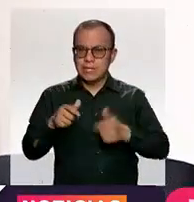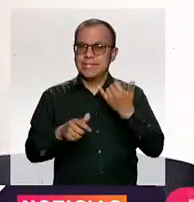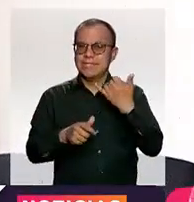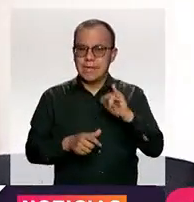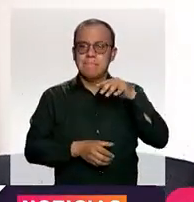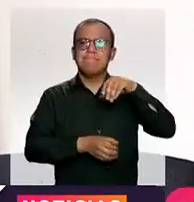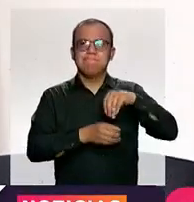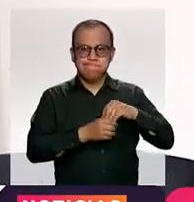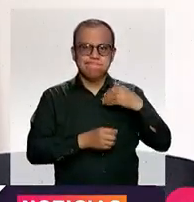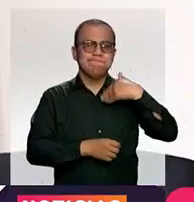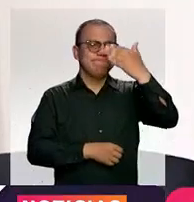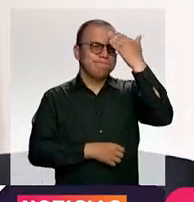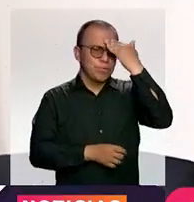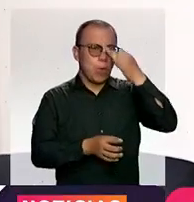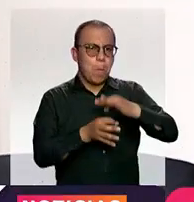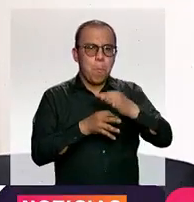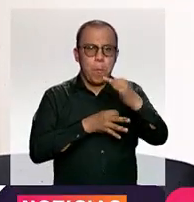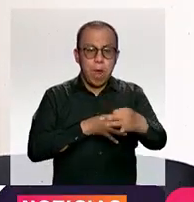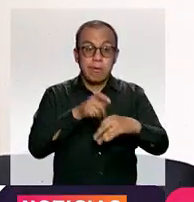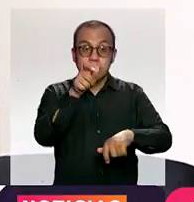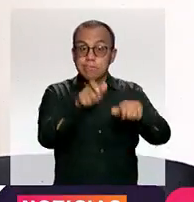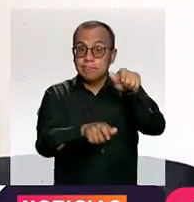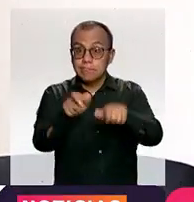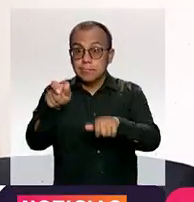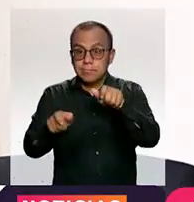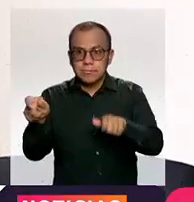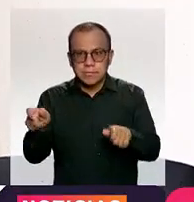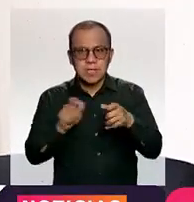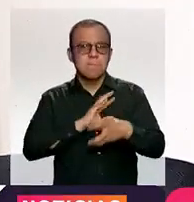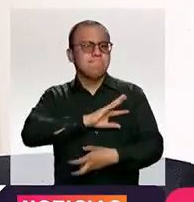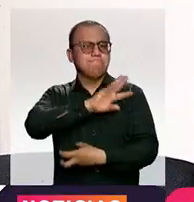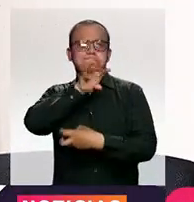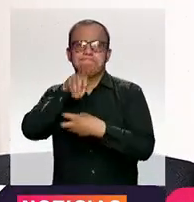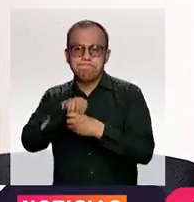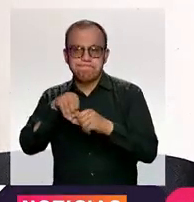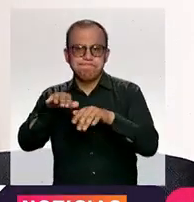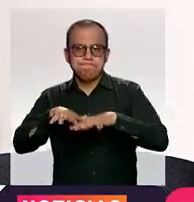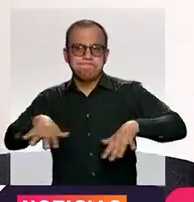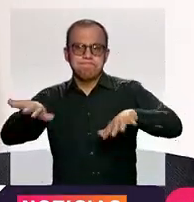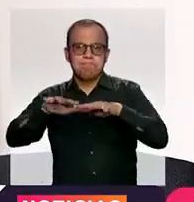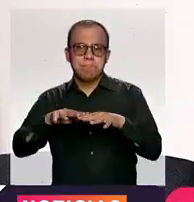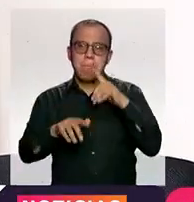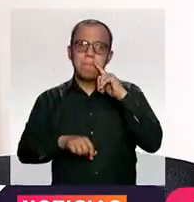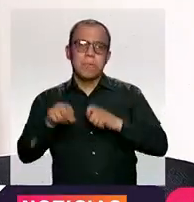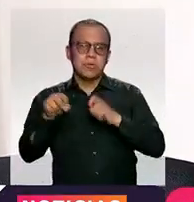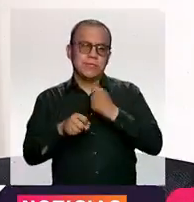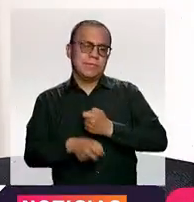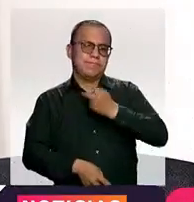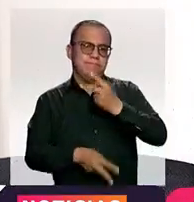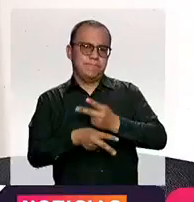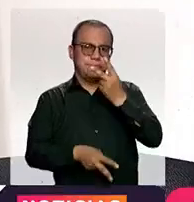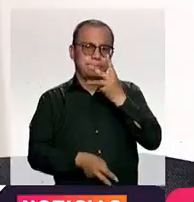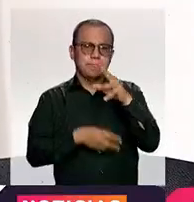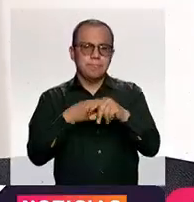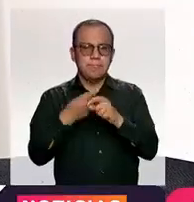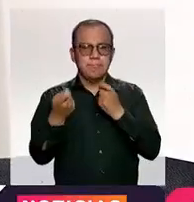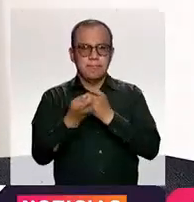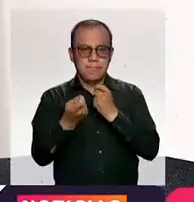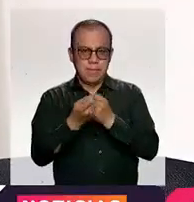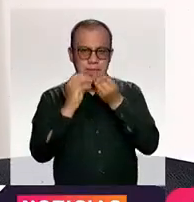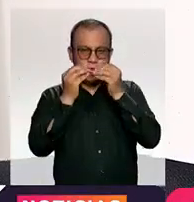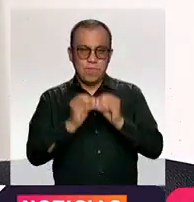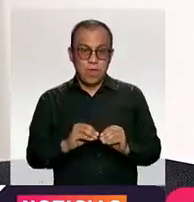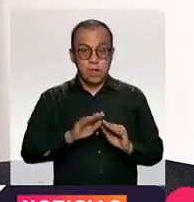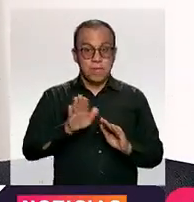o la población de aquí en municipio, de otras personas, no se instalen en estos lugares que puedan generar un riesgo hacia el lado de remociones